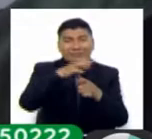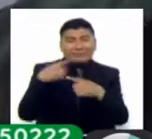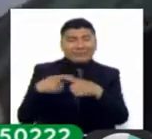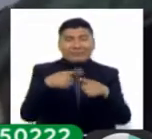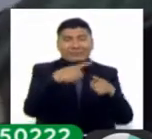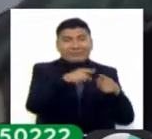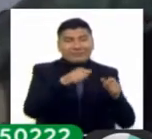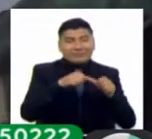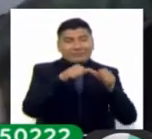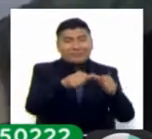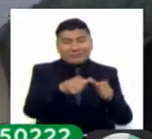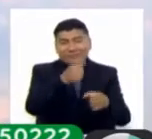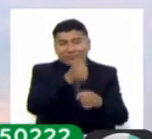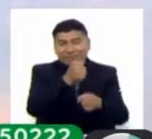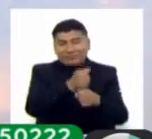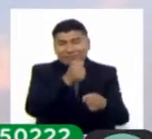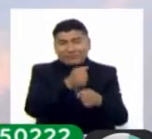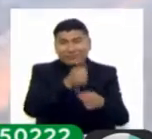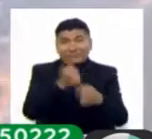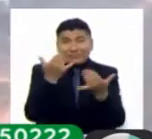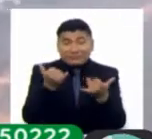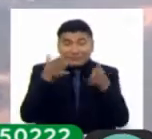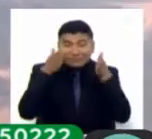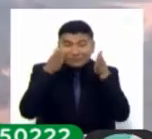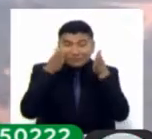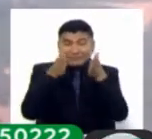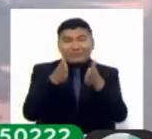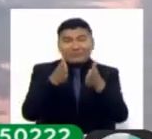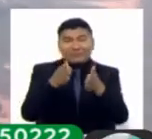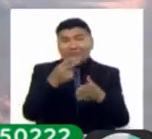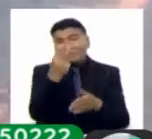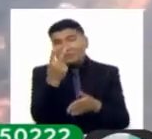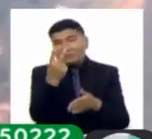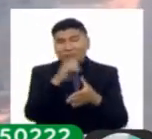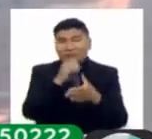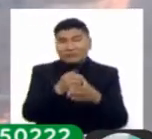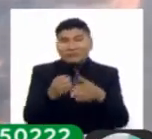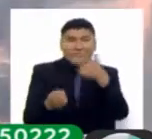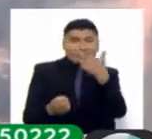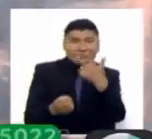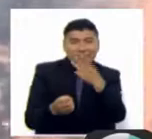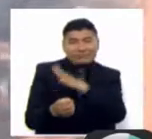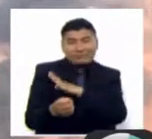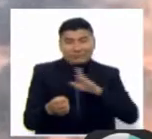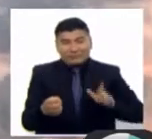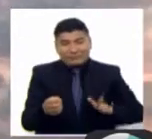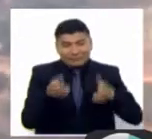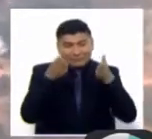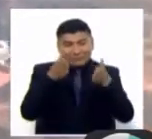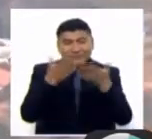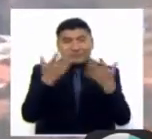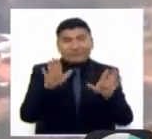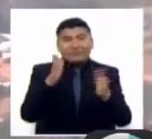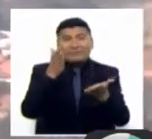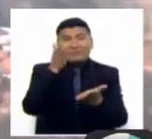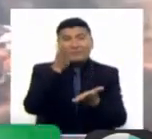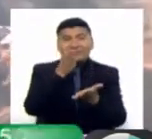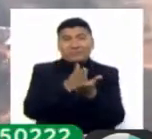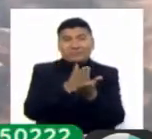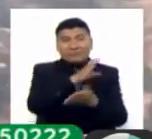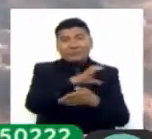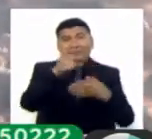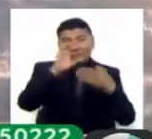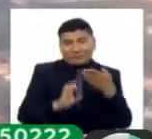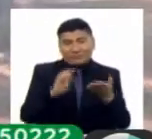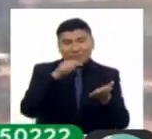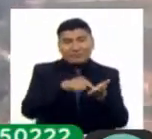siguen haciendo sus tareas, por eso vamos a concentrar mayor esfuerzo en dos o máximo tres municipios para ya poder concluir,